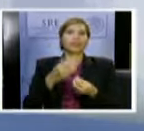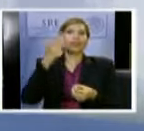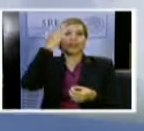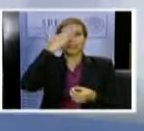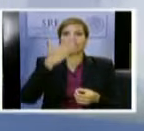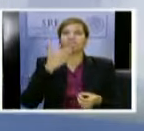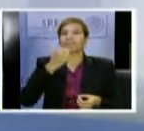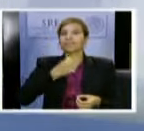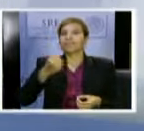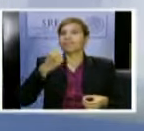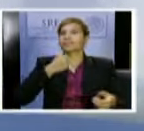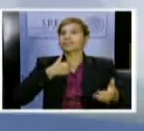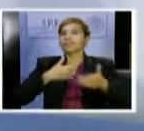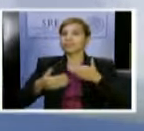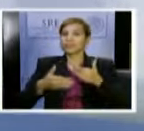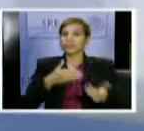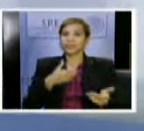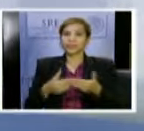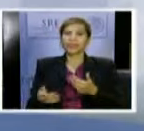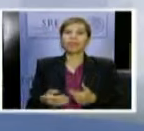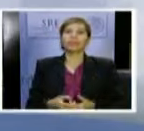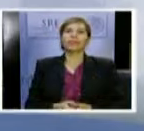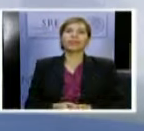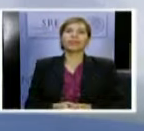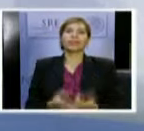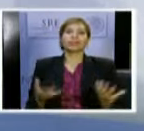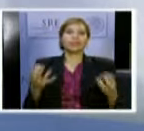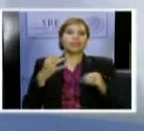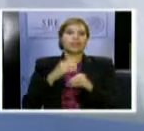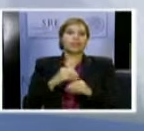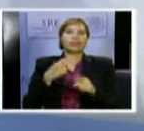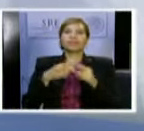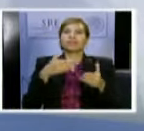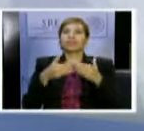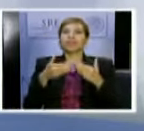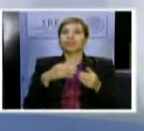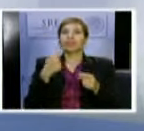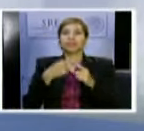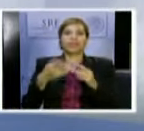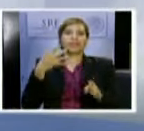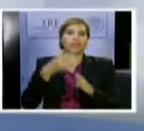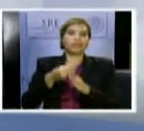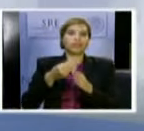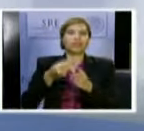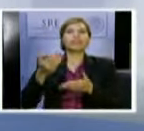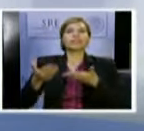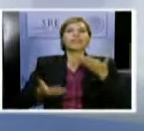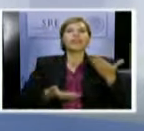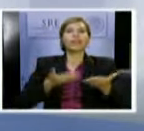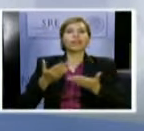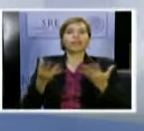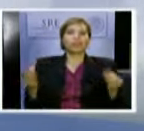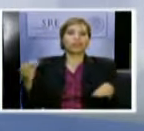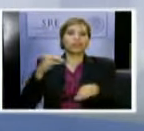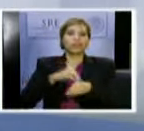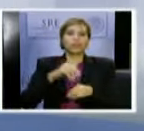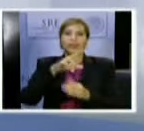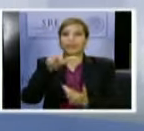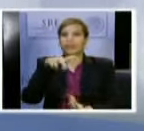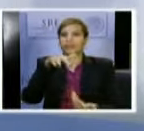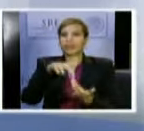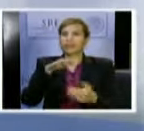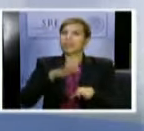capacidades de innovación, de incorporación de esta innovación a manufacturas y servicios para constituirnos como la